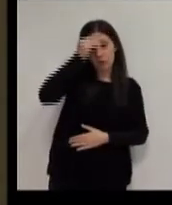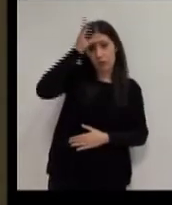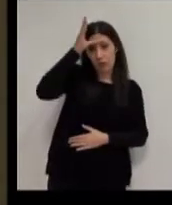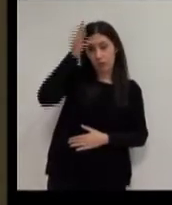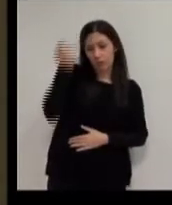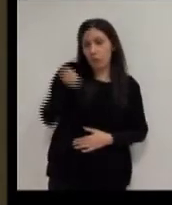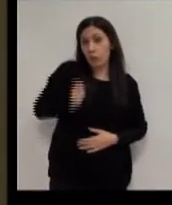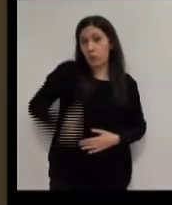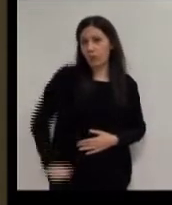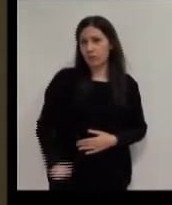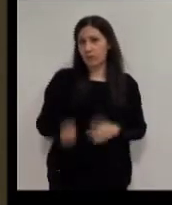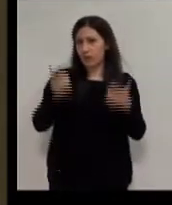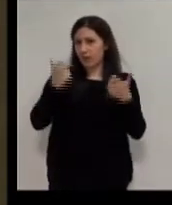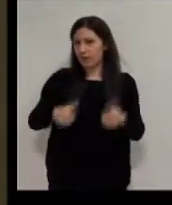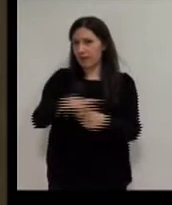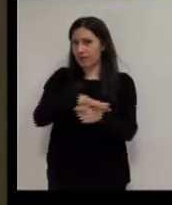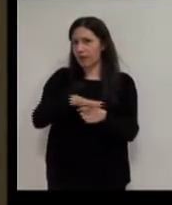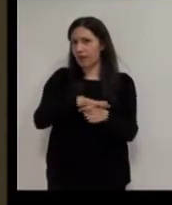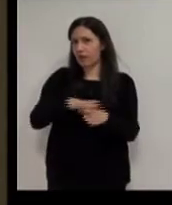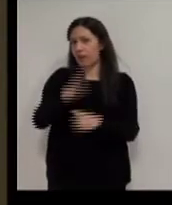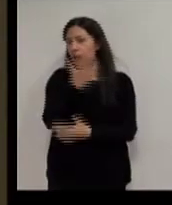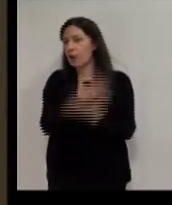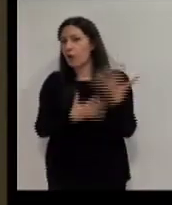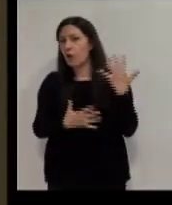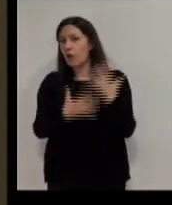el conocimiento profesional del sector